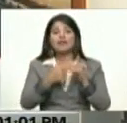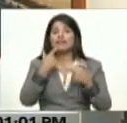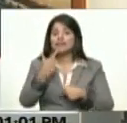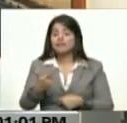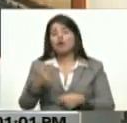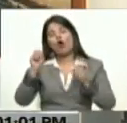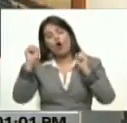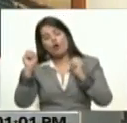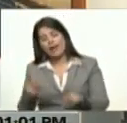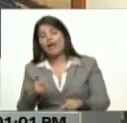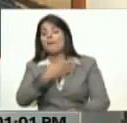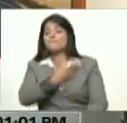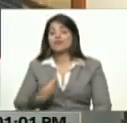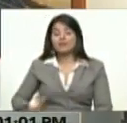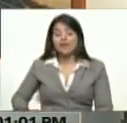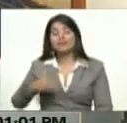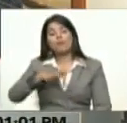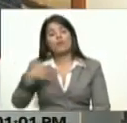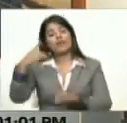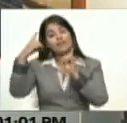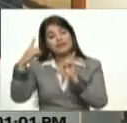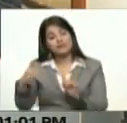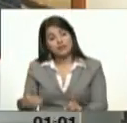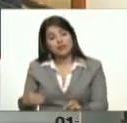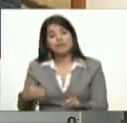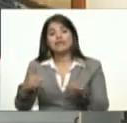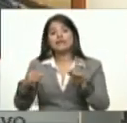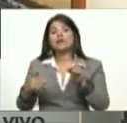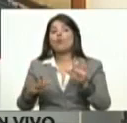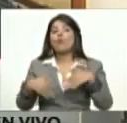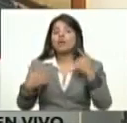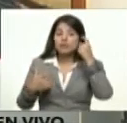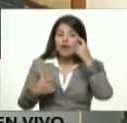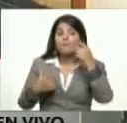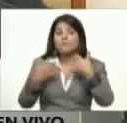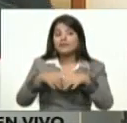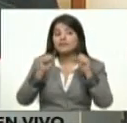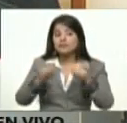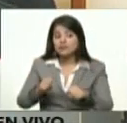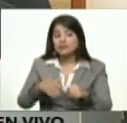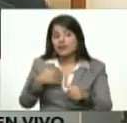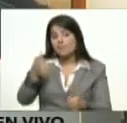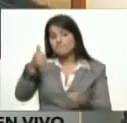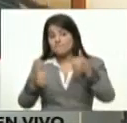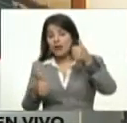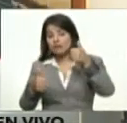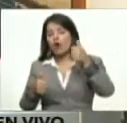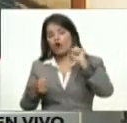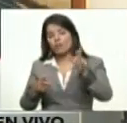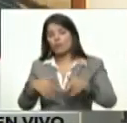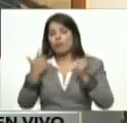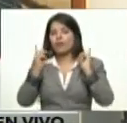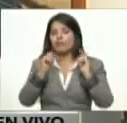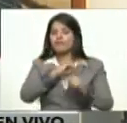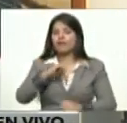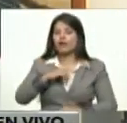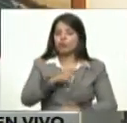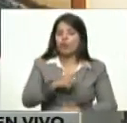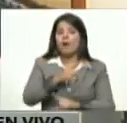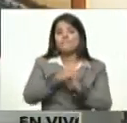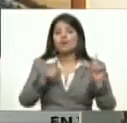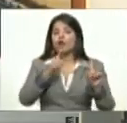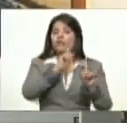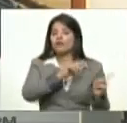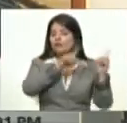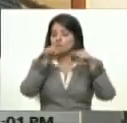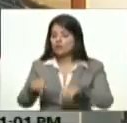el presidente podrá determinar esas acciones accionarias con ventaja para los privados, siempre y cuando ellos vengan